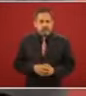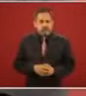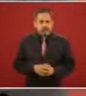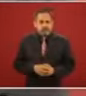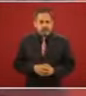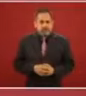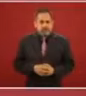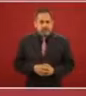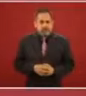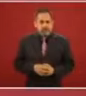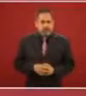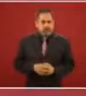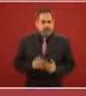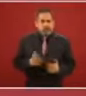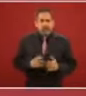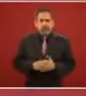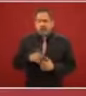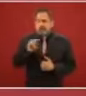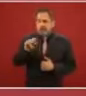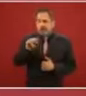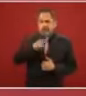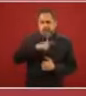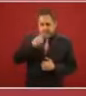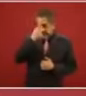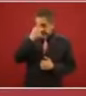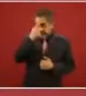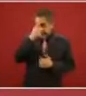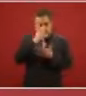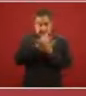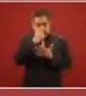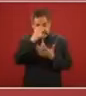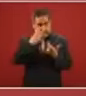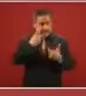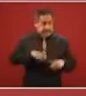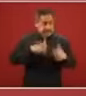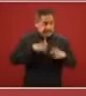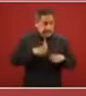y no lo material, lo que